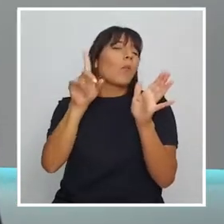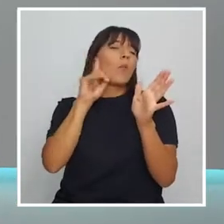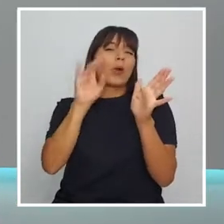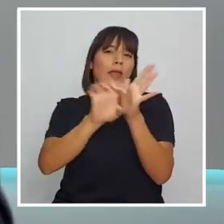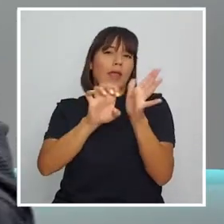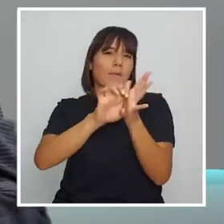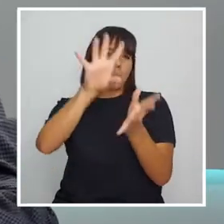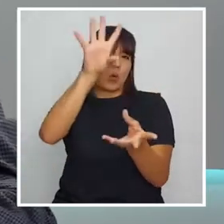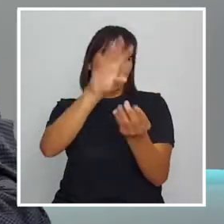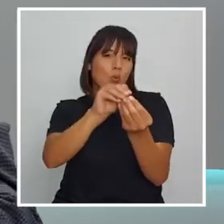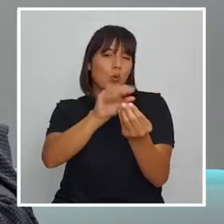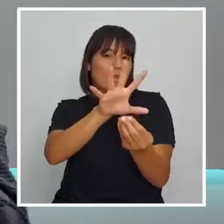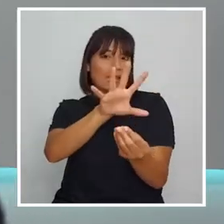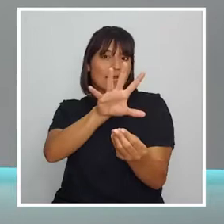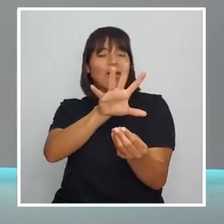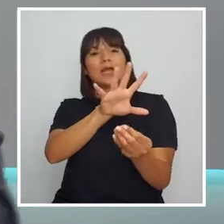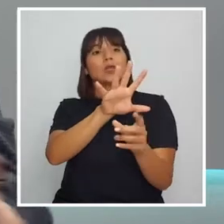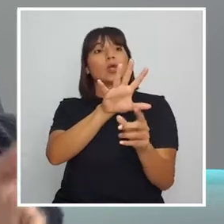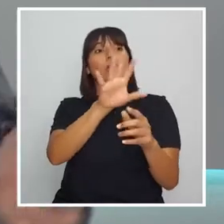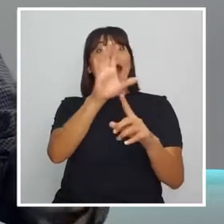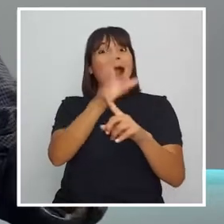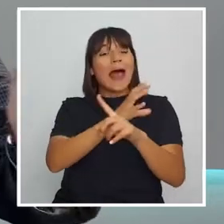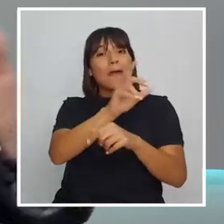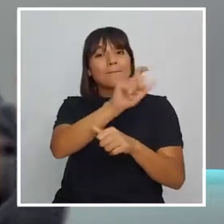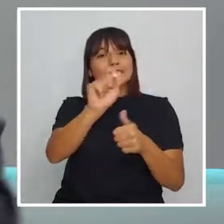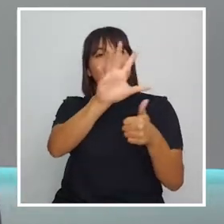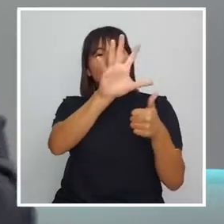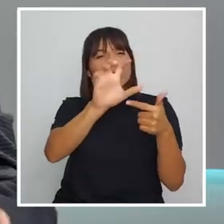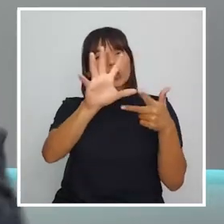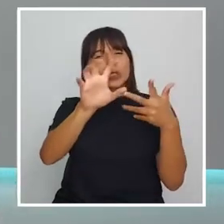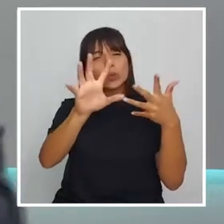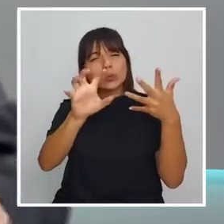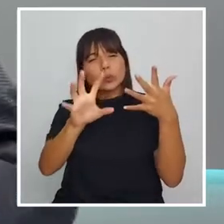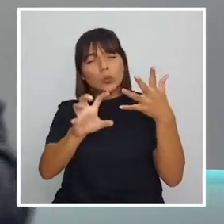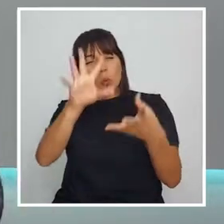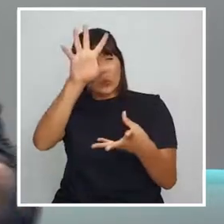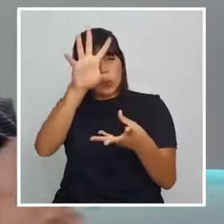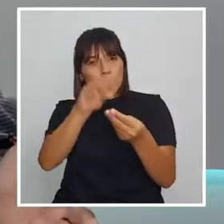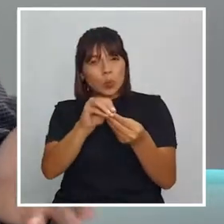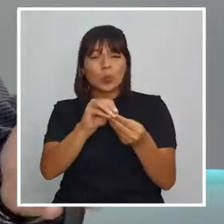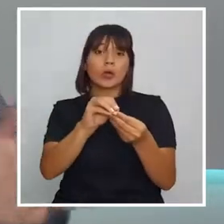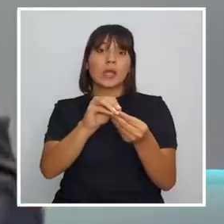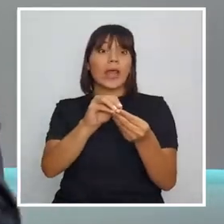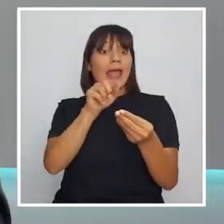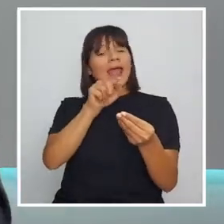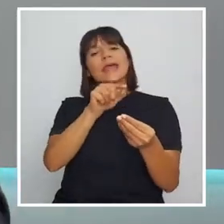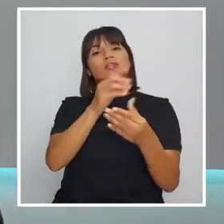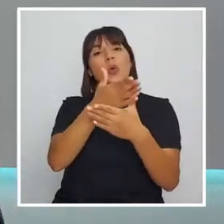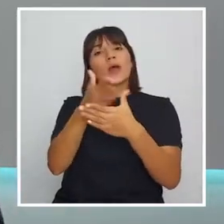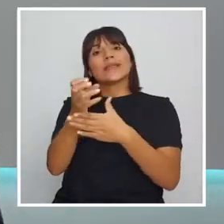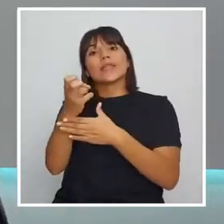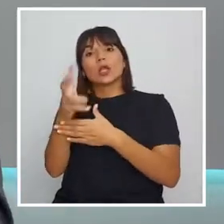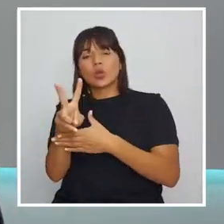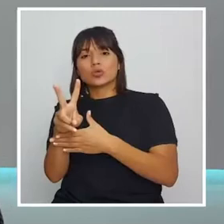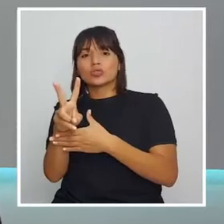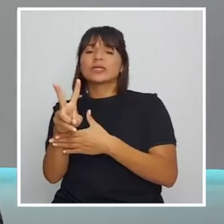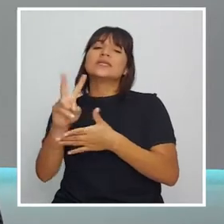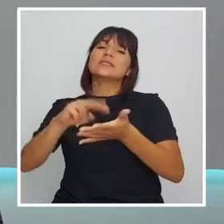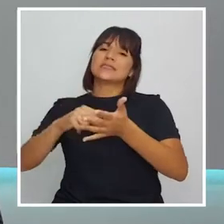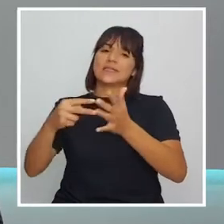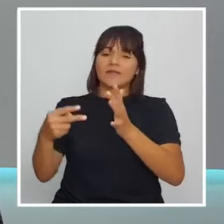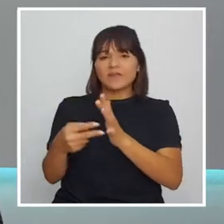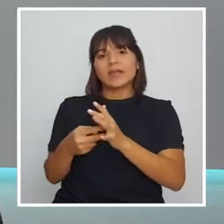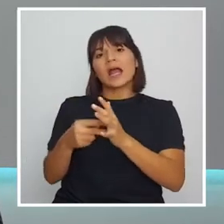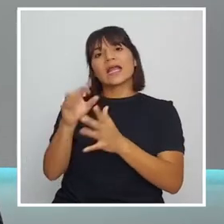500,000 pesos todos los meses, el 12avo pues va a ser entonces la suma de todo eso de entre 12, entonces va a dar 500,000 colones. Si